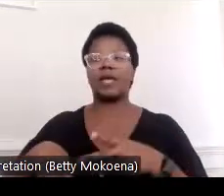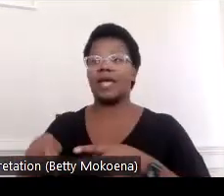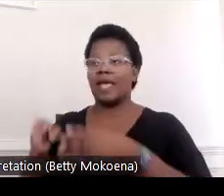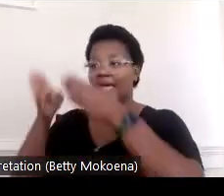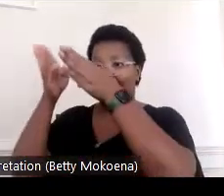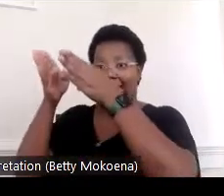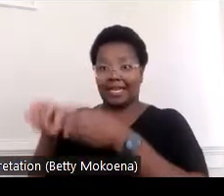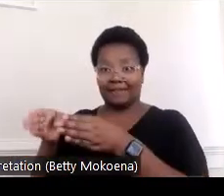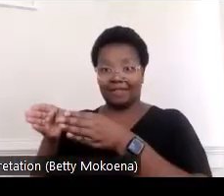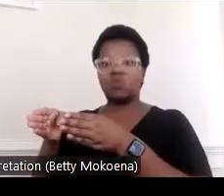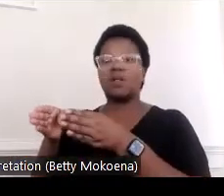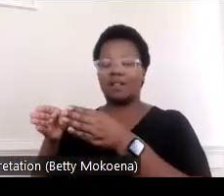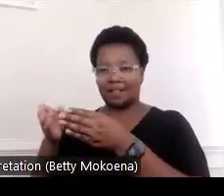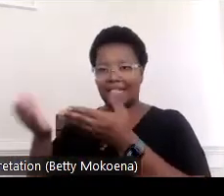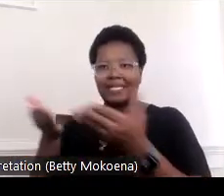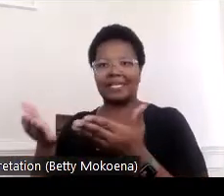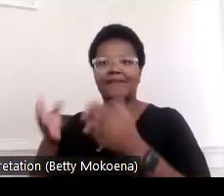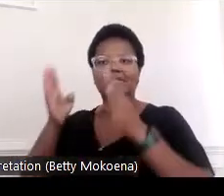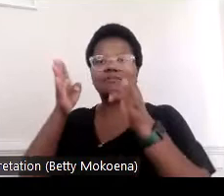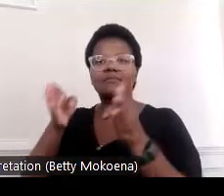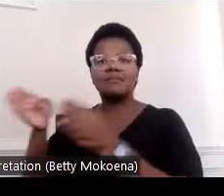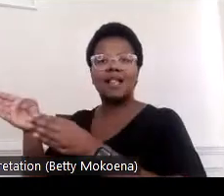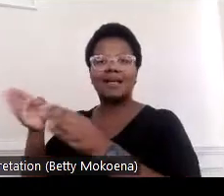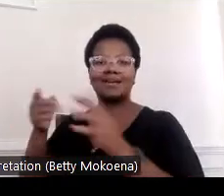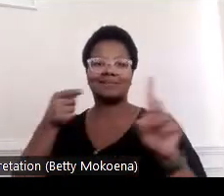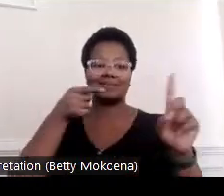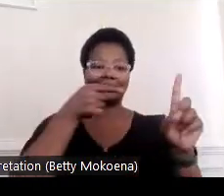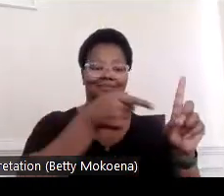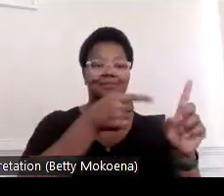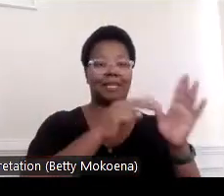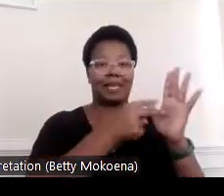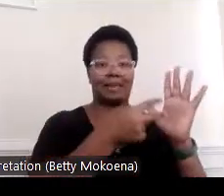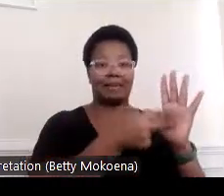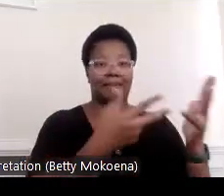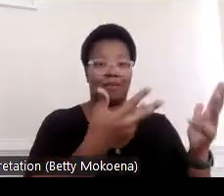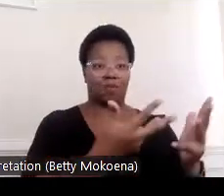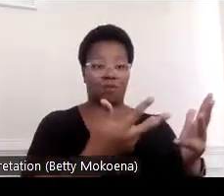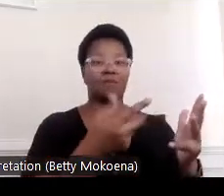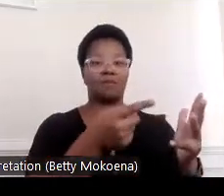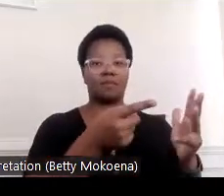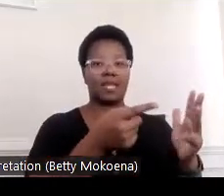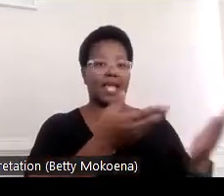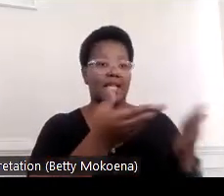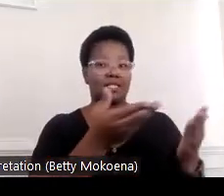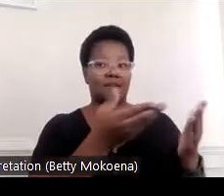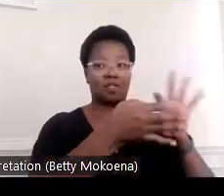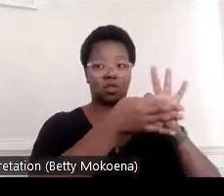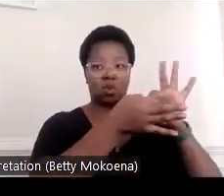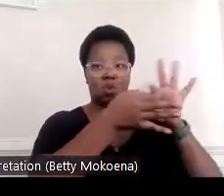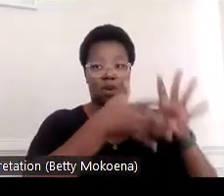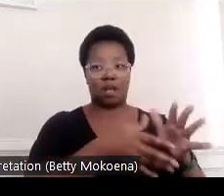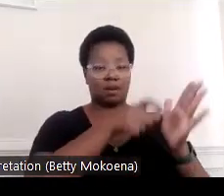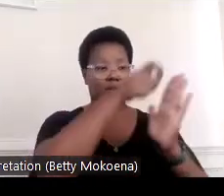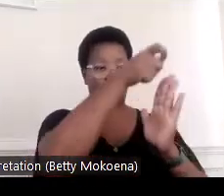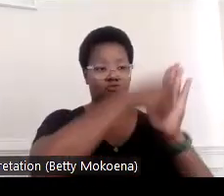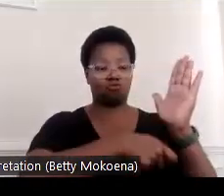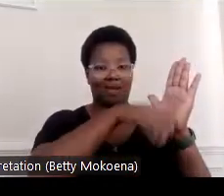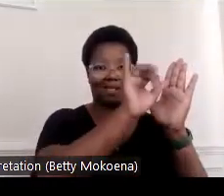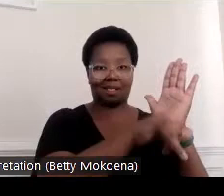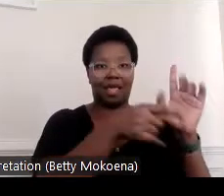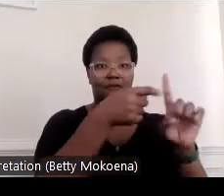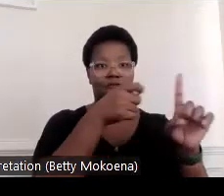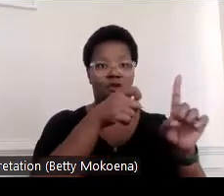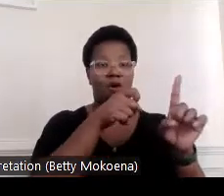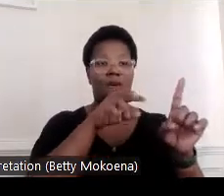un plan de servicio individual Entonces el plan individual es el plan que el coordinador de un servicio de